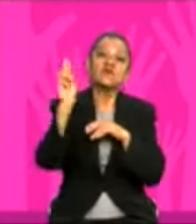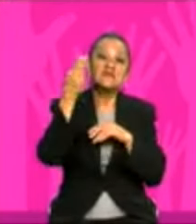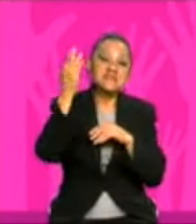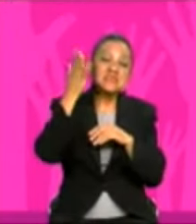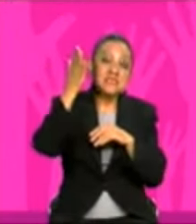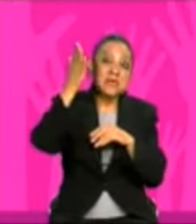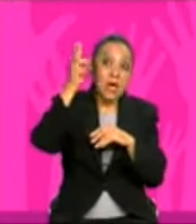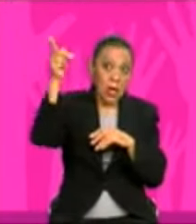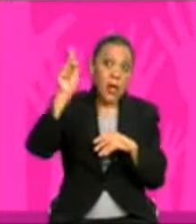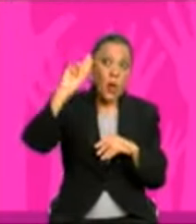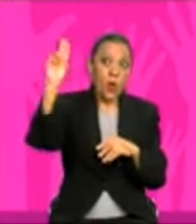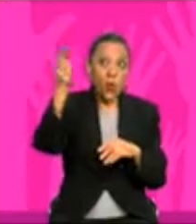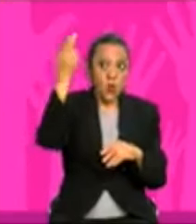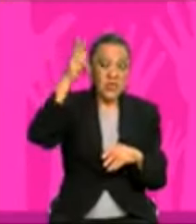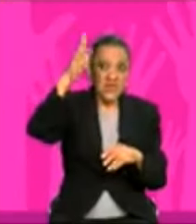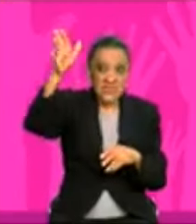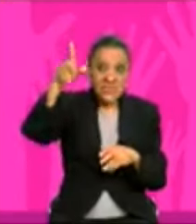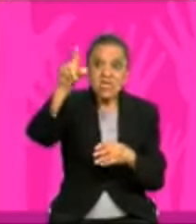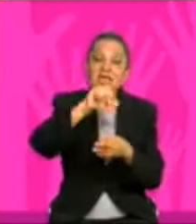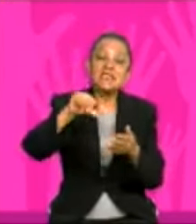Cuernavaca, Jojutla y Cuautla.